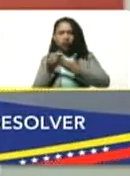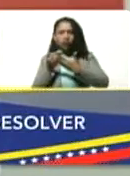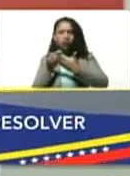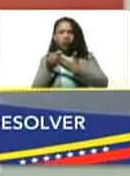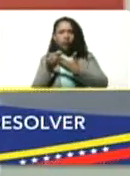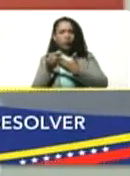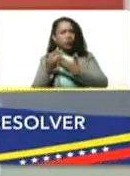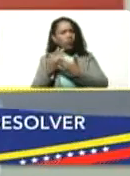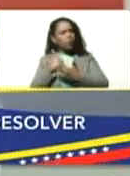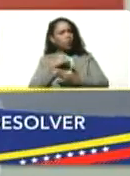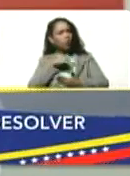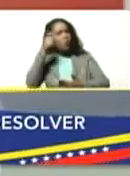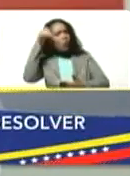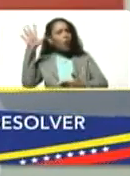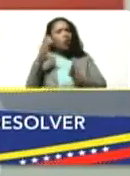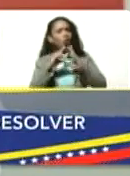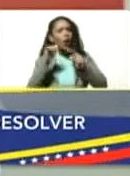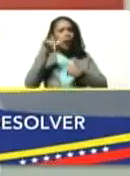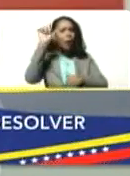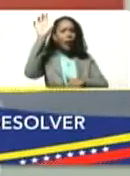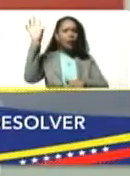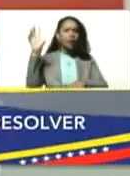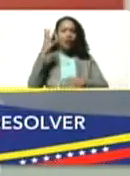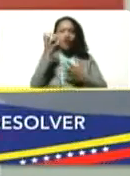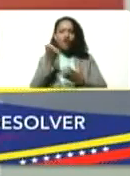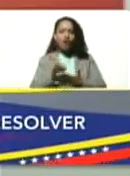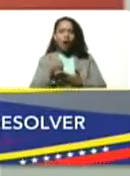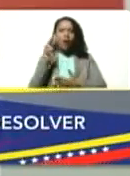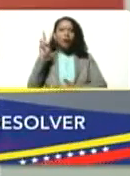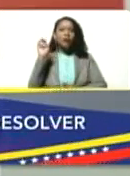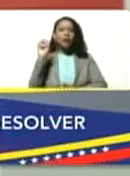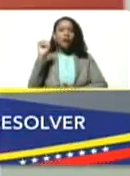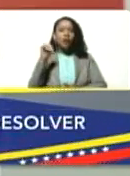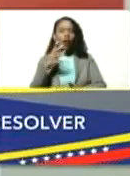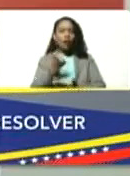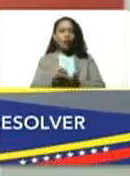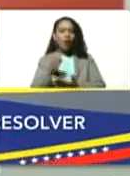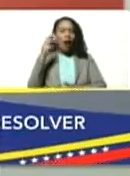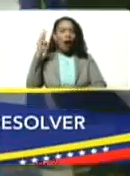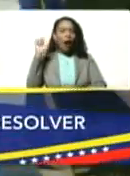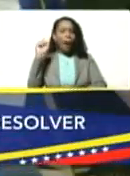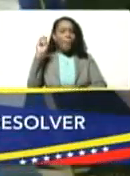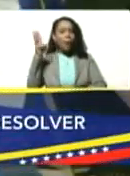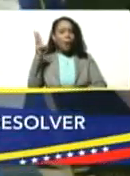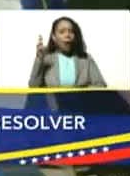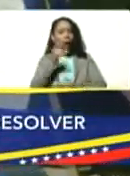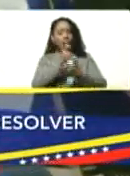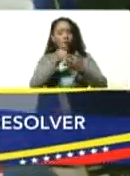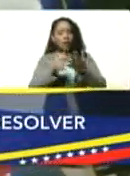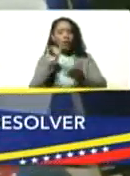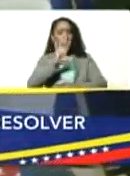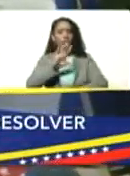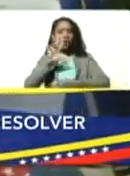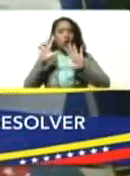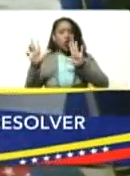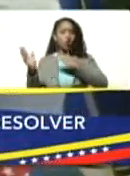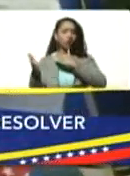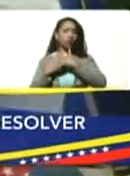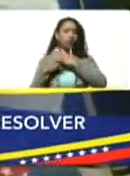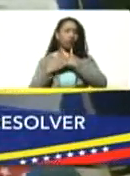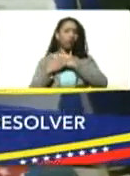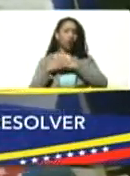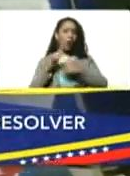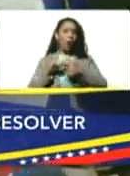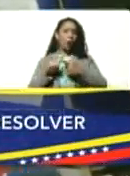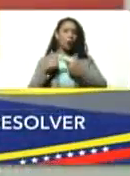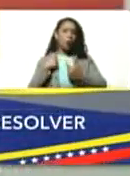lo que nuestro pueblo en todo el país, con la aplicación Ven App, la línea 58 nos hacía llegar. Y